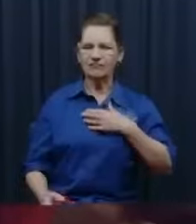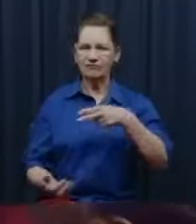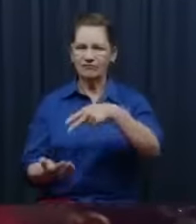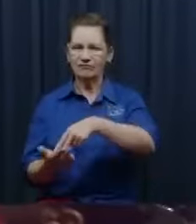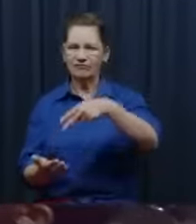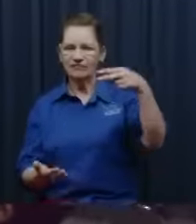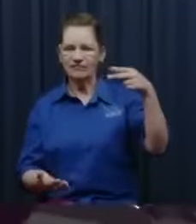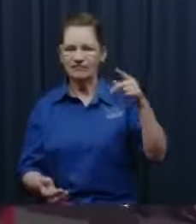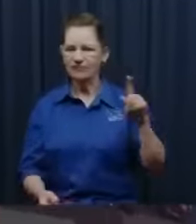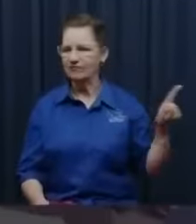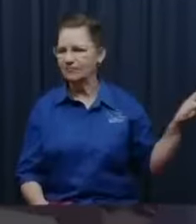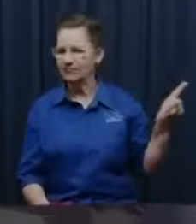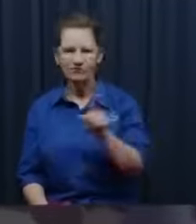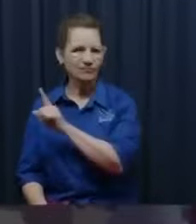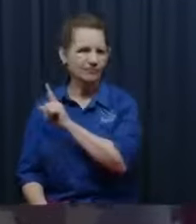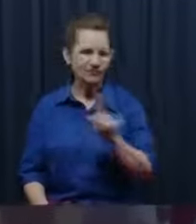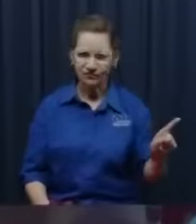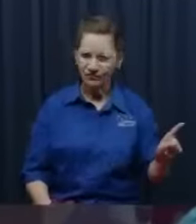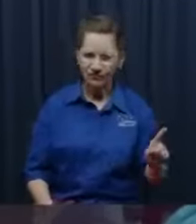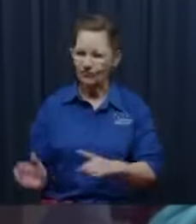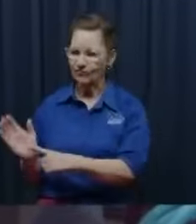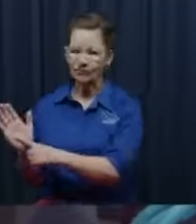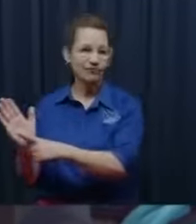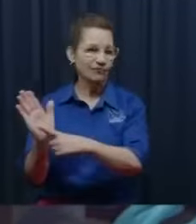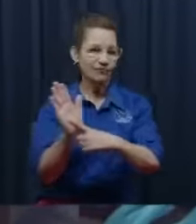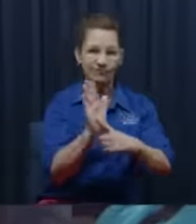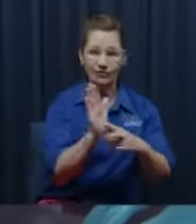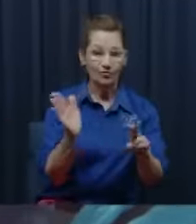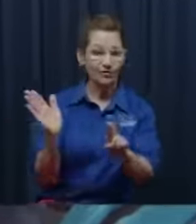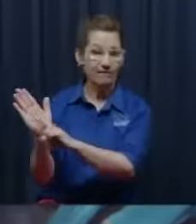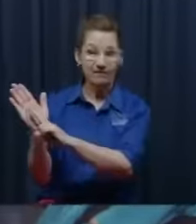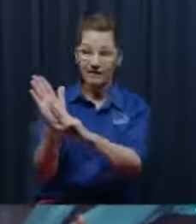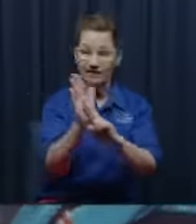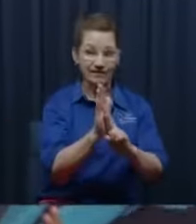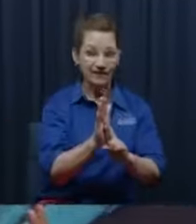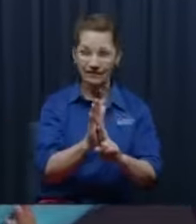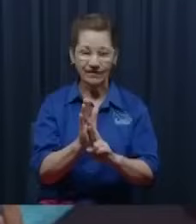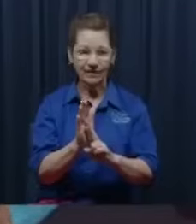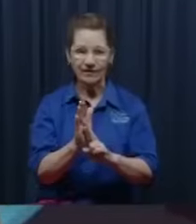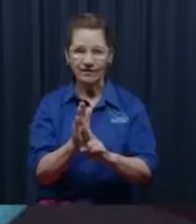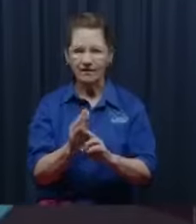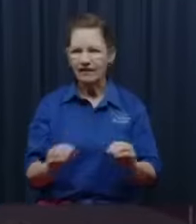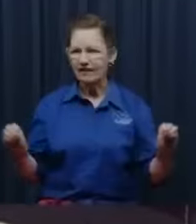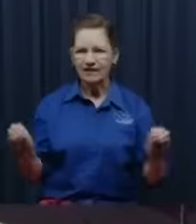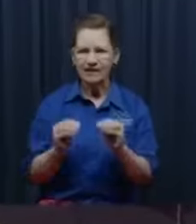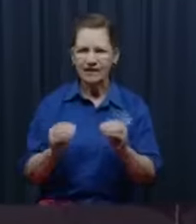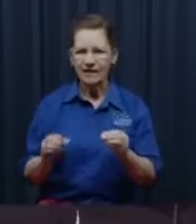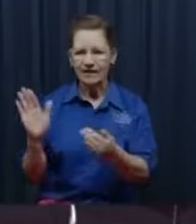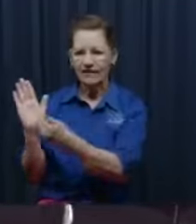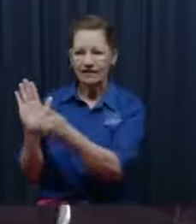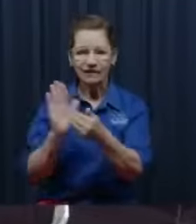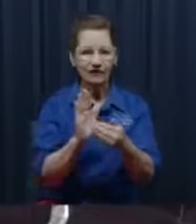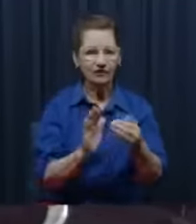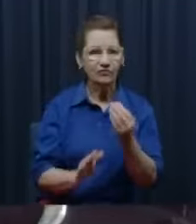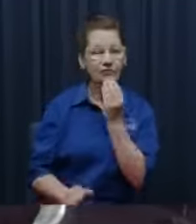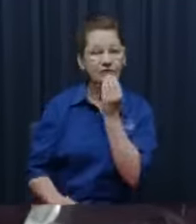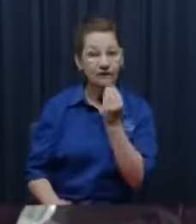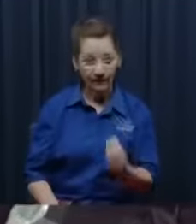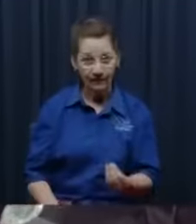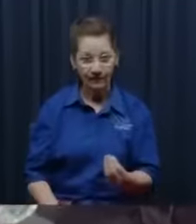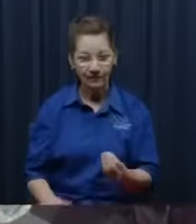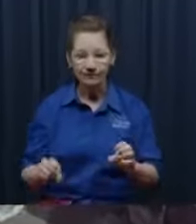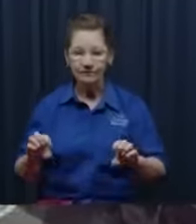esa en esa votación mi nación no está representada en eso vamos entonces voy a